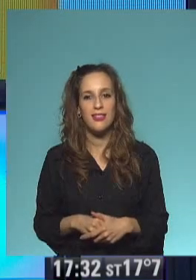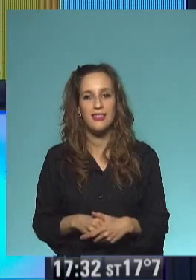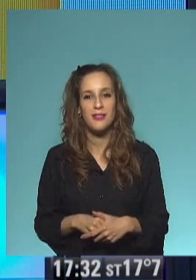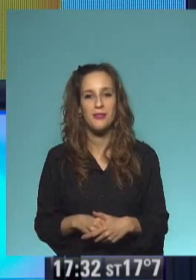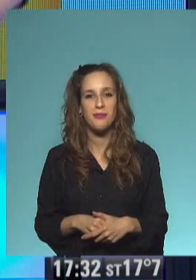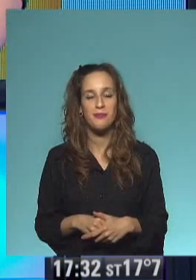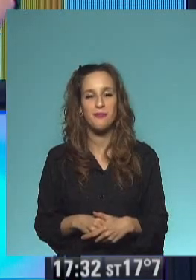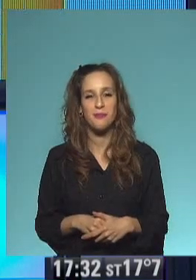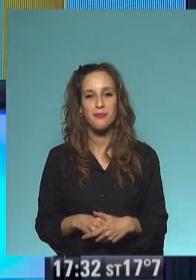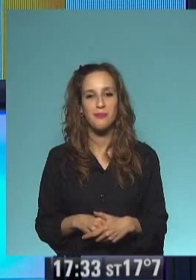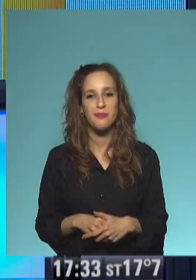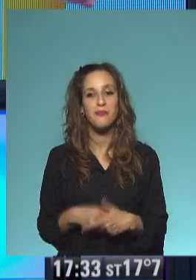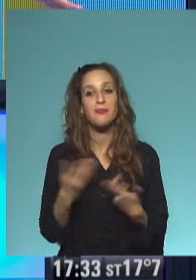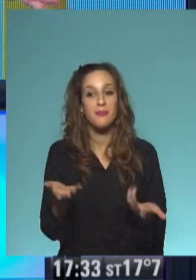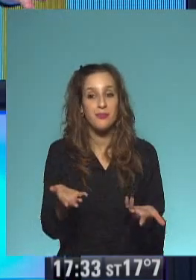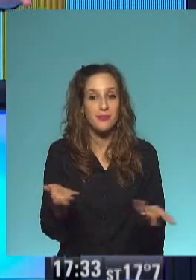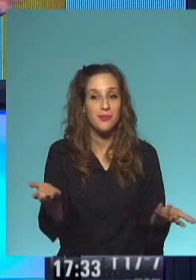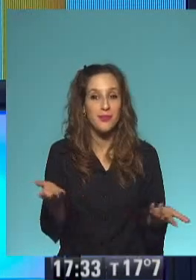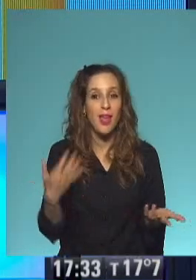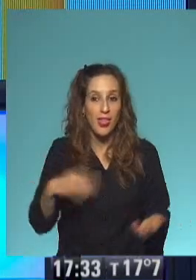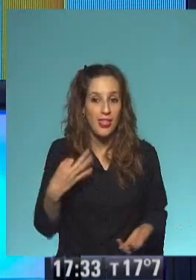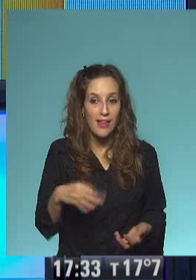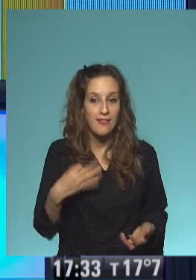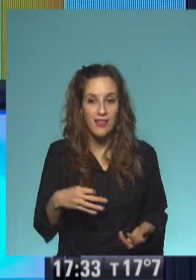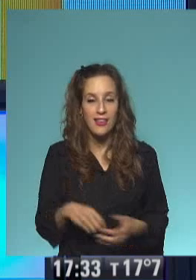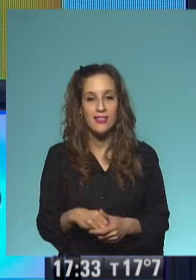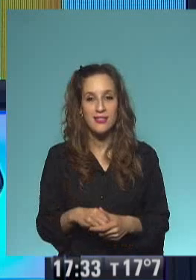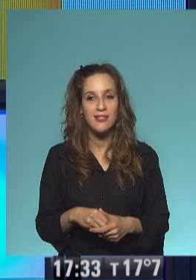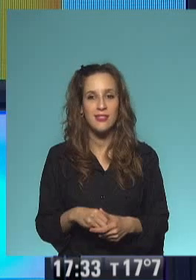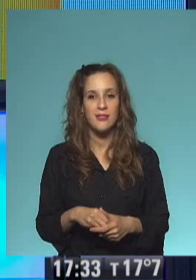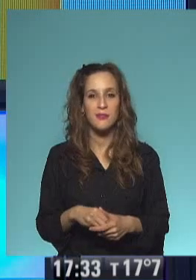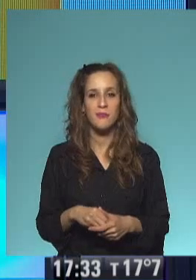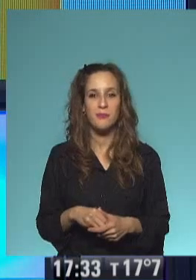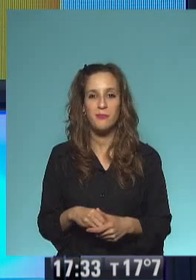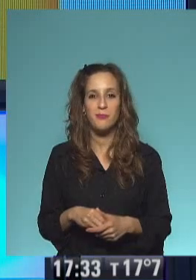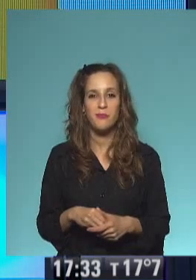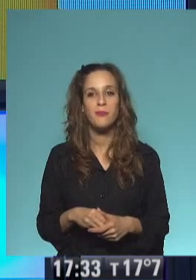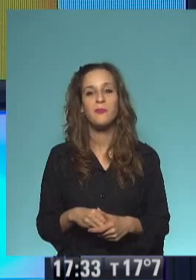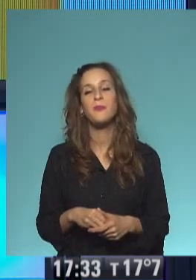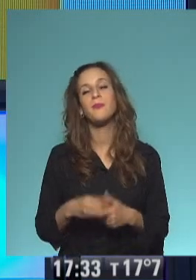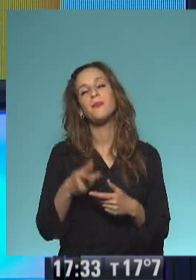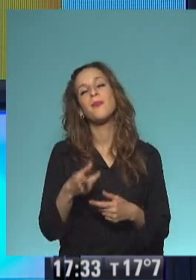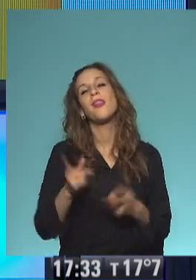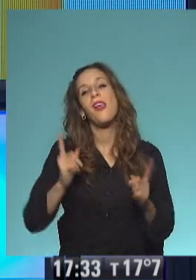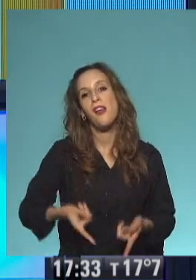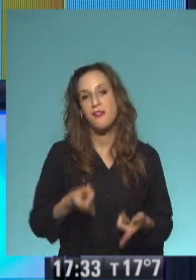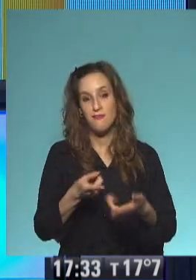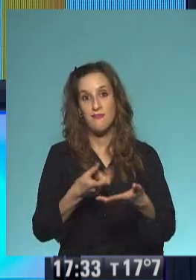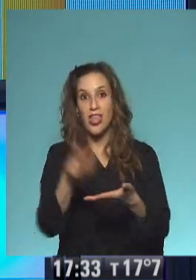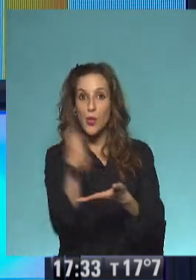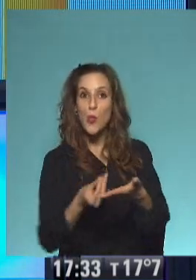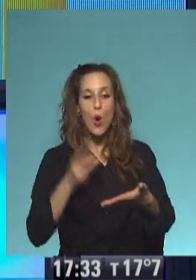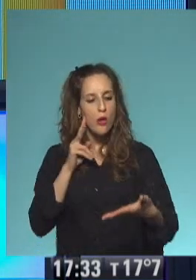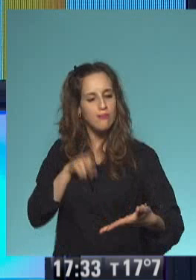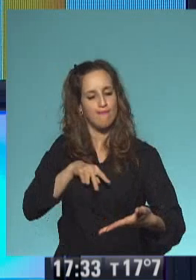lo podemos ver acá, nos tendríamos que tirar directamente en la calle y como no lo podemos hacer, usemos esta imaginación para poder compartirnos